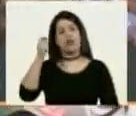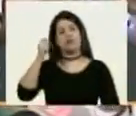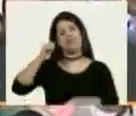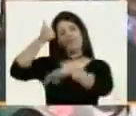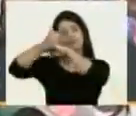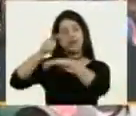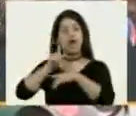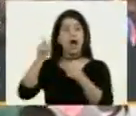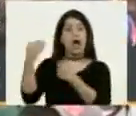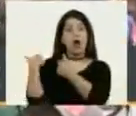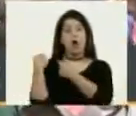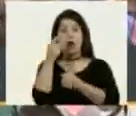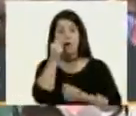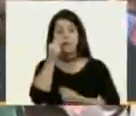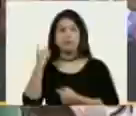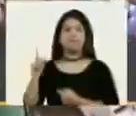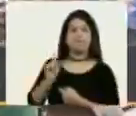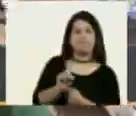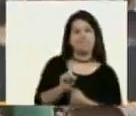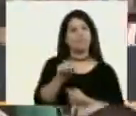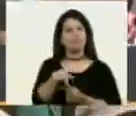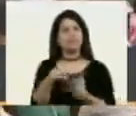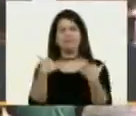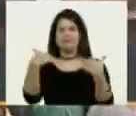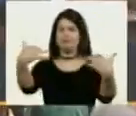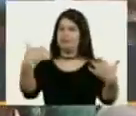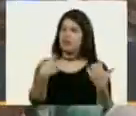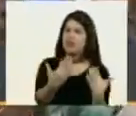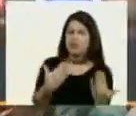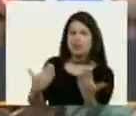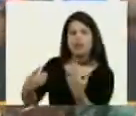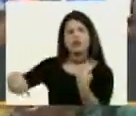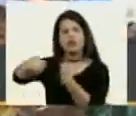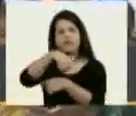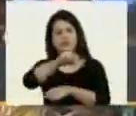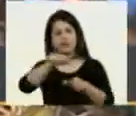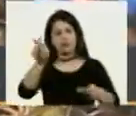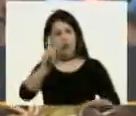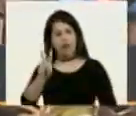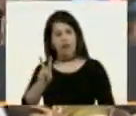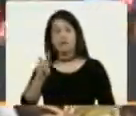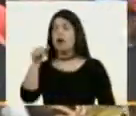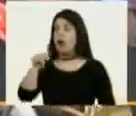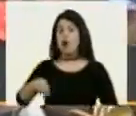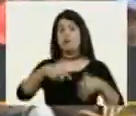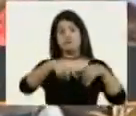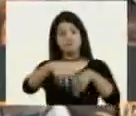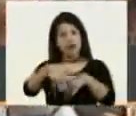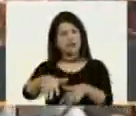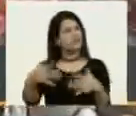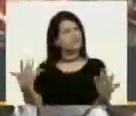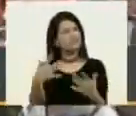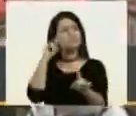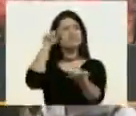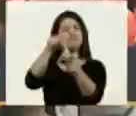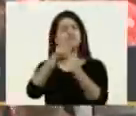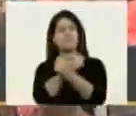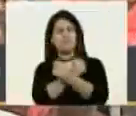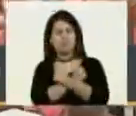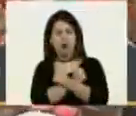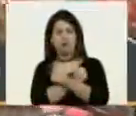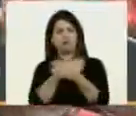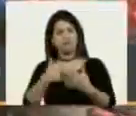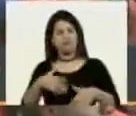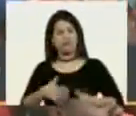acá a acompañar a este pueblo revolucionario en nombre de la paz, una movilización que apuesta al amor para defender a este pueblo que por